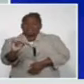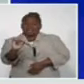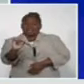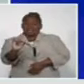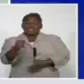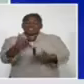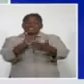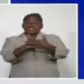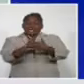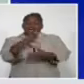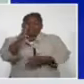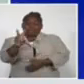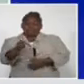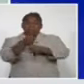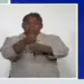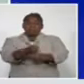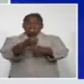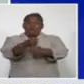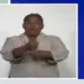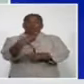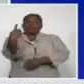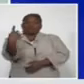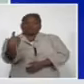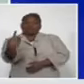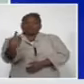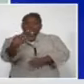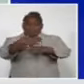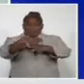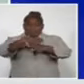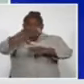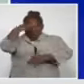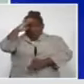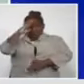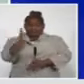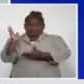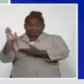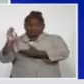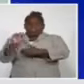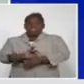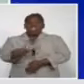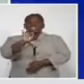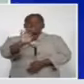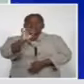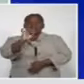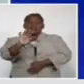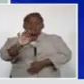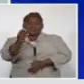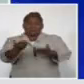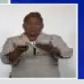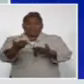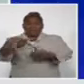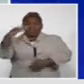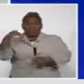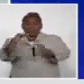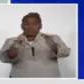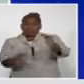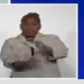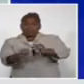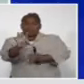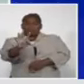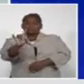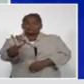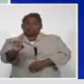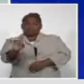Pilón 1. Santiago de Cuba, 15 casos menos ayer, 49 en total.